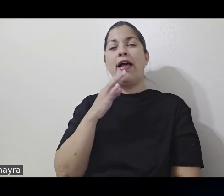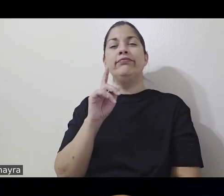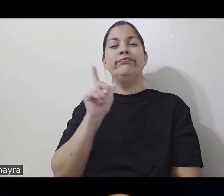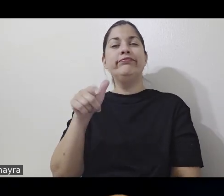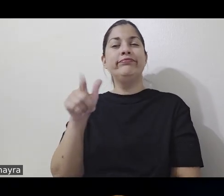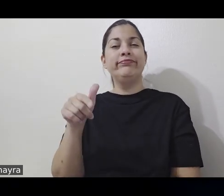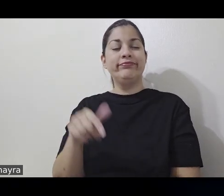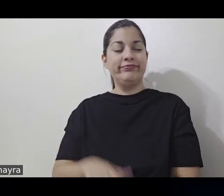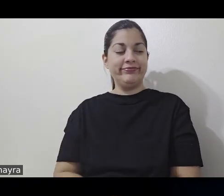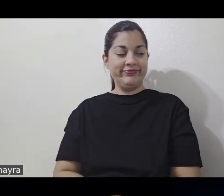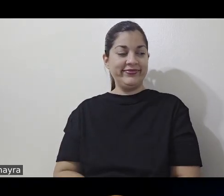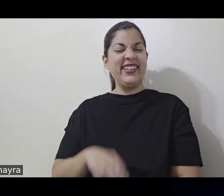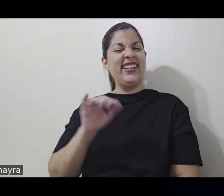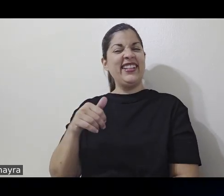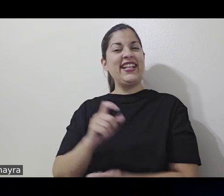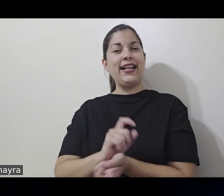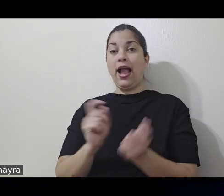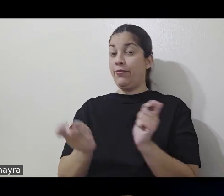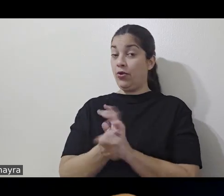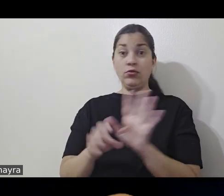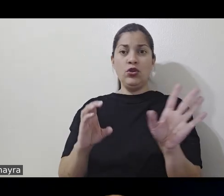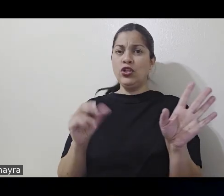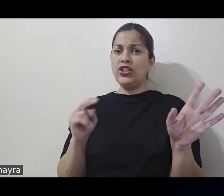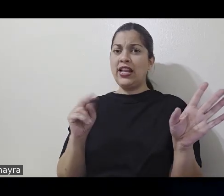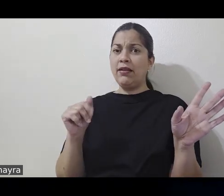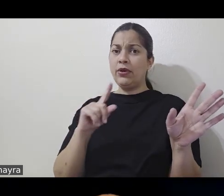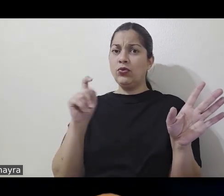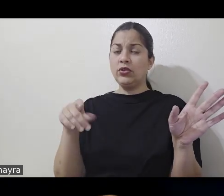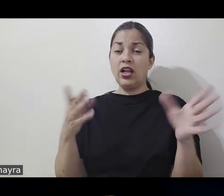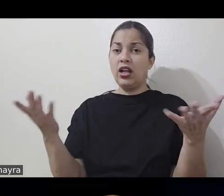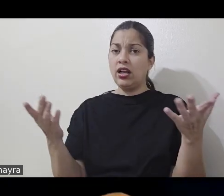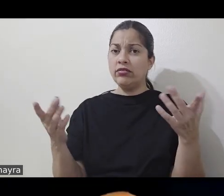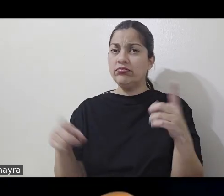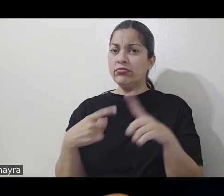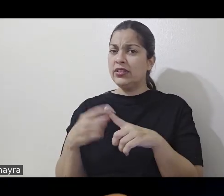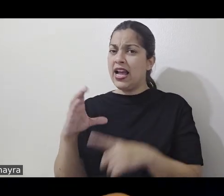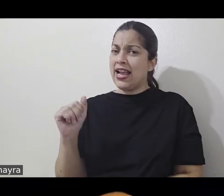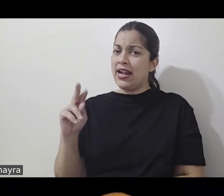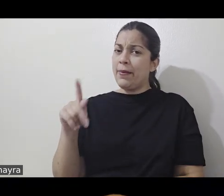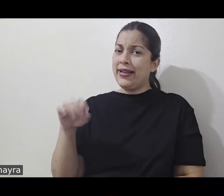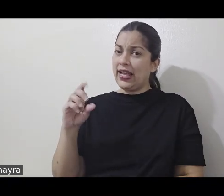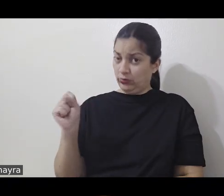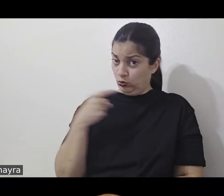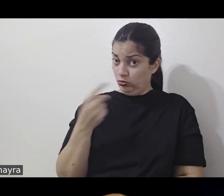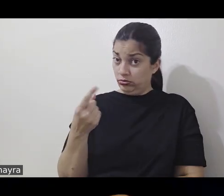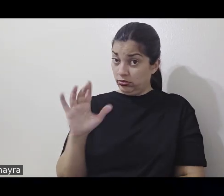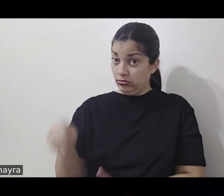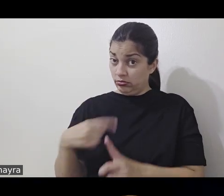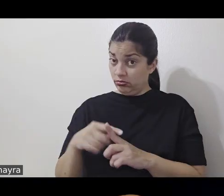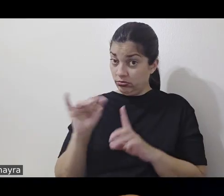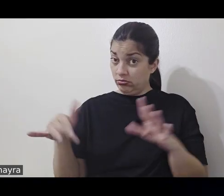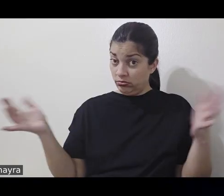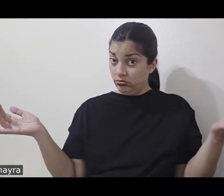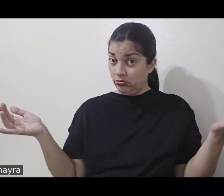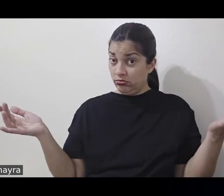eso es el cambio de título. Sí, Cheran está preguntando que la cuestión de las carpetas, que fue el primero que mencionaste, las carpetas